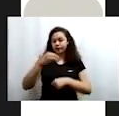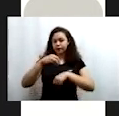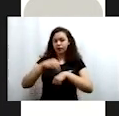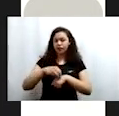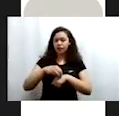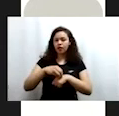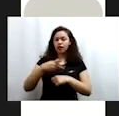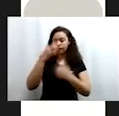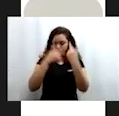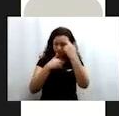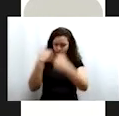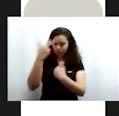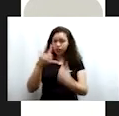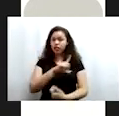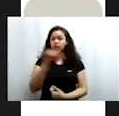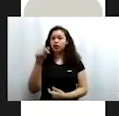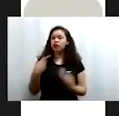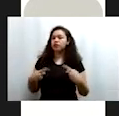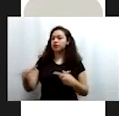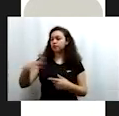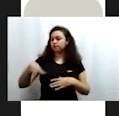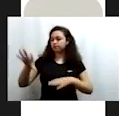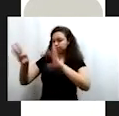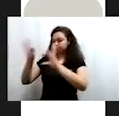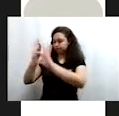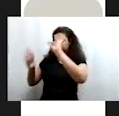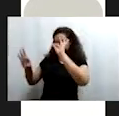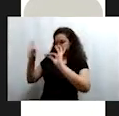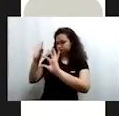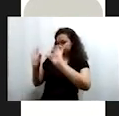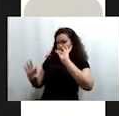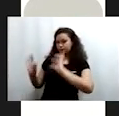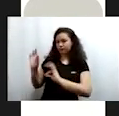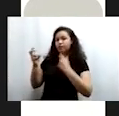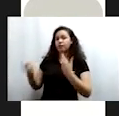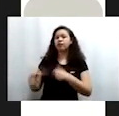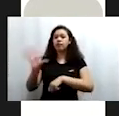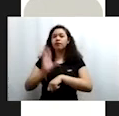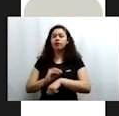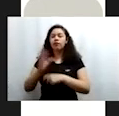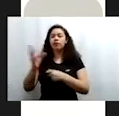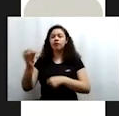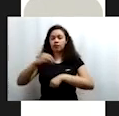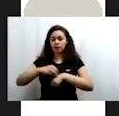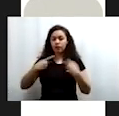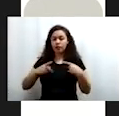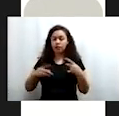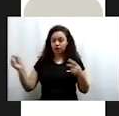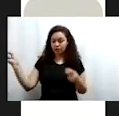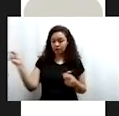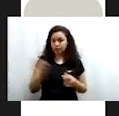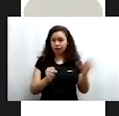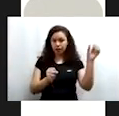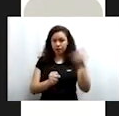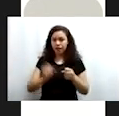y después la selección de ese personal. Es el que le va a permitir colocar al trabajador en